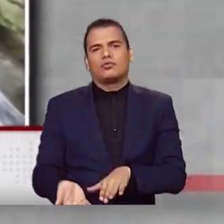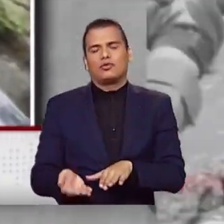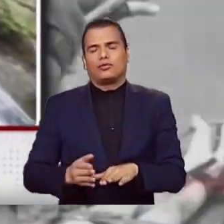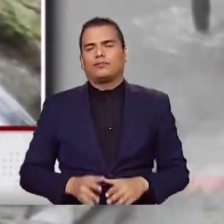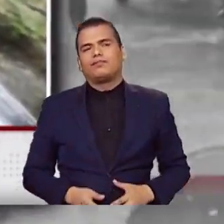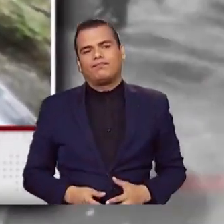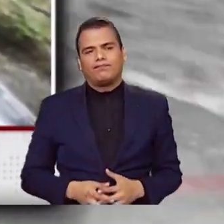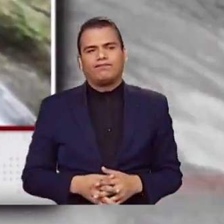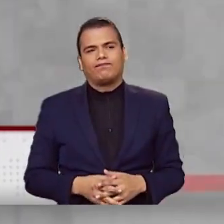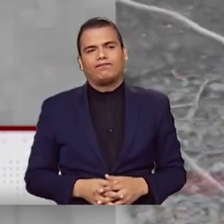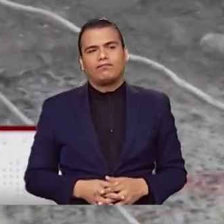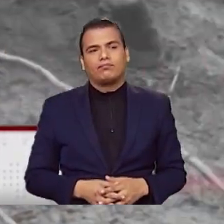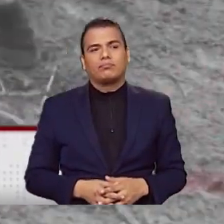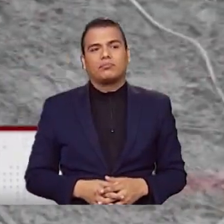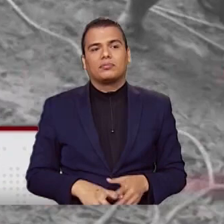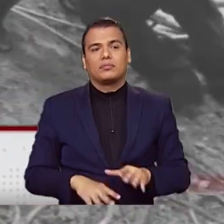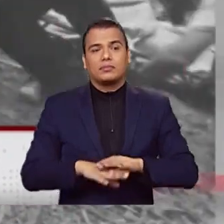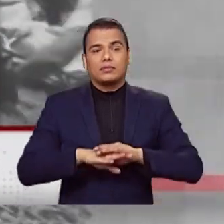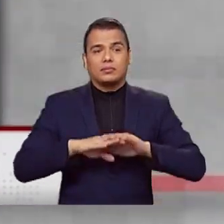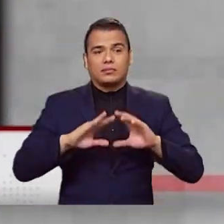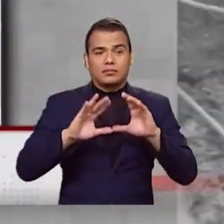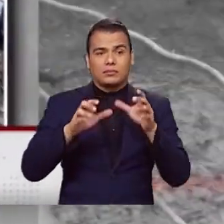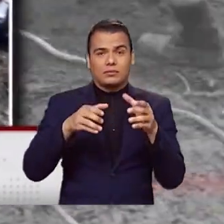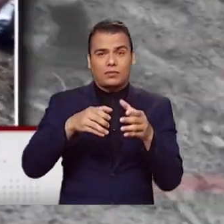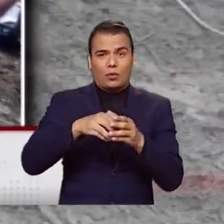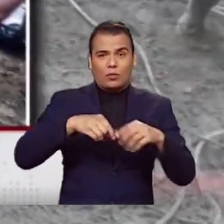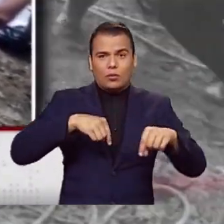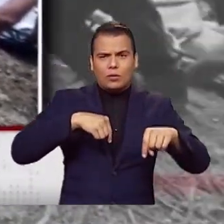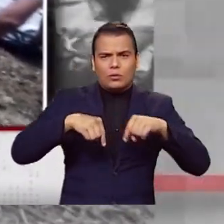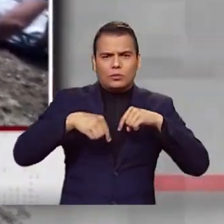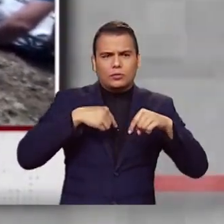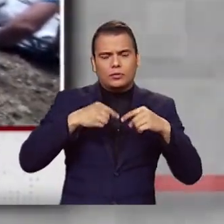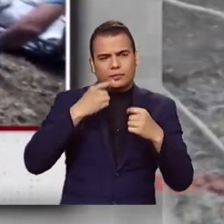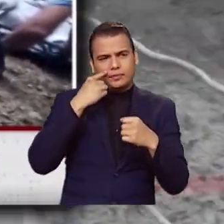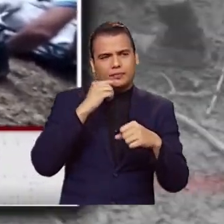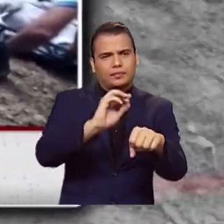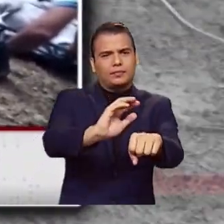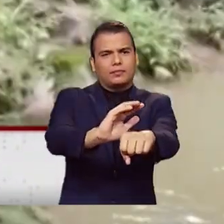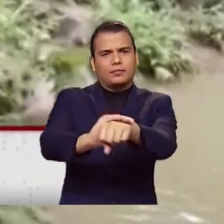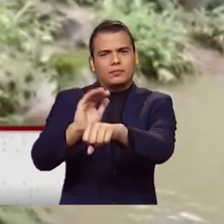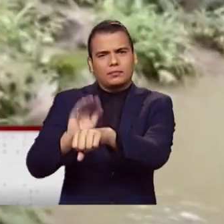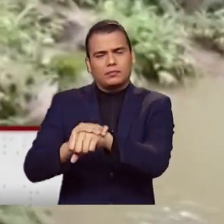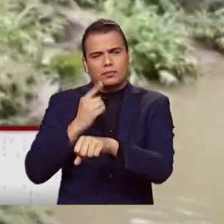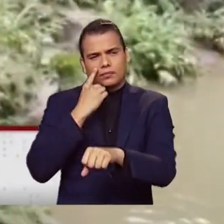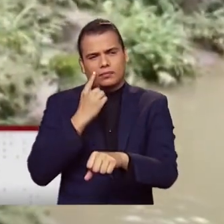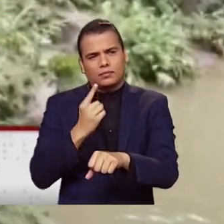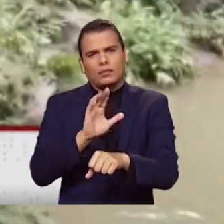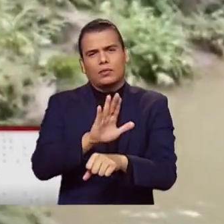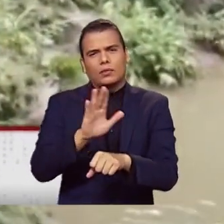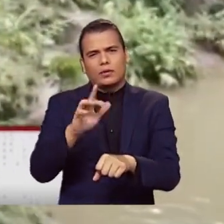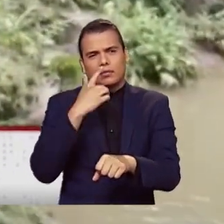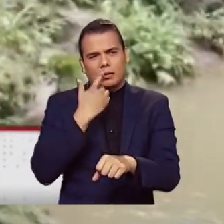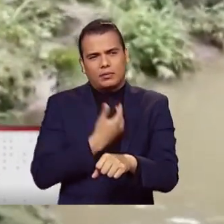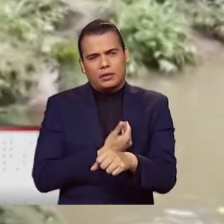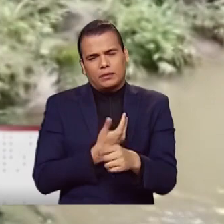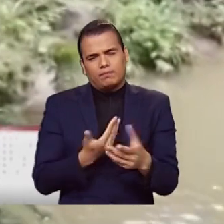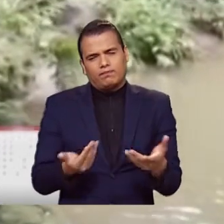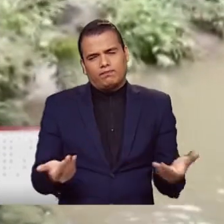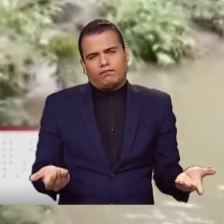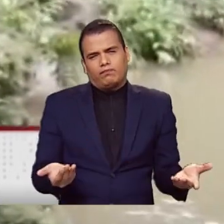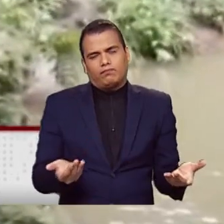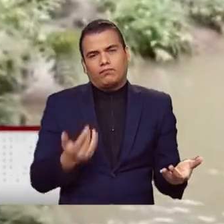la vida. Hasta este momento las autoridades hacen un llamado a los padres de familia para evitar que sus